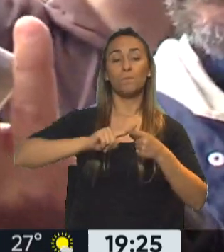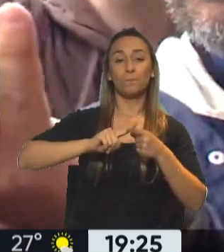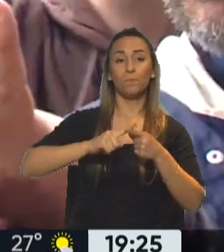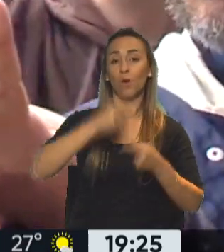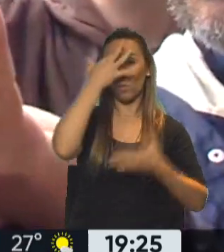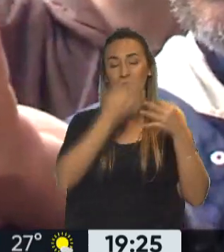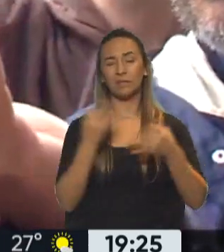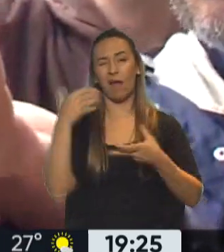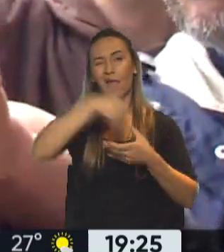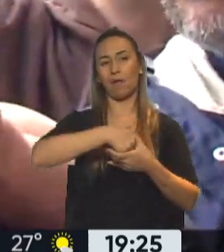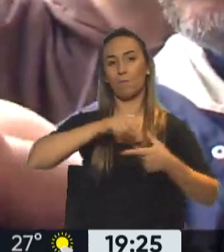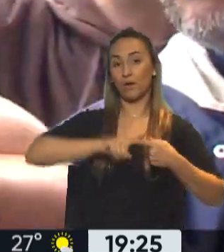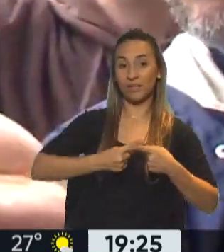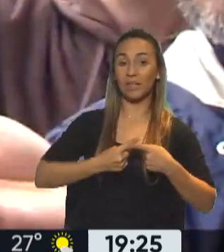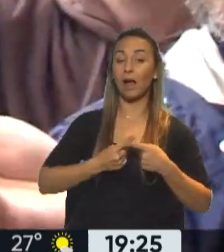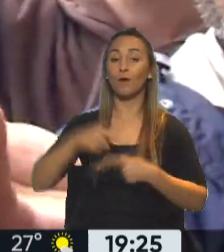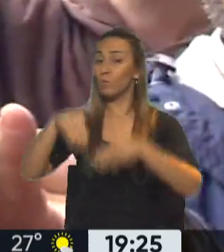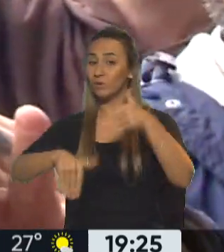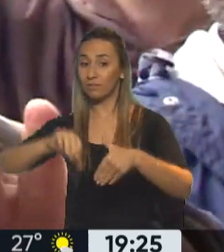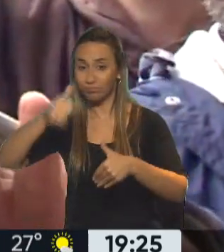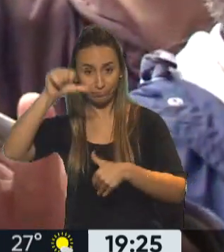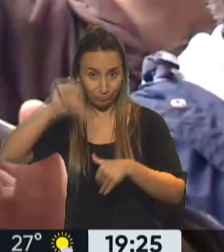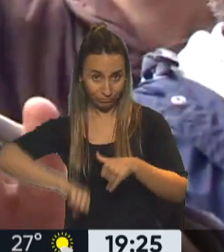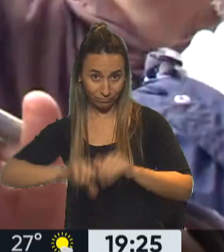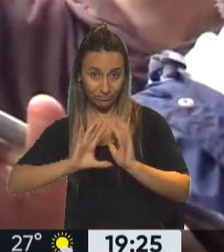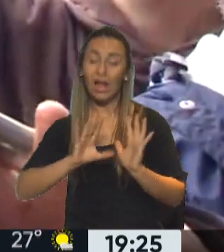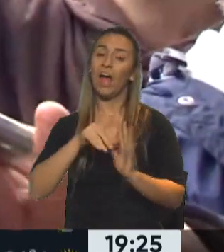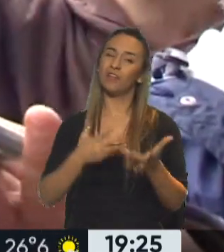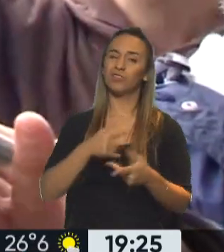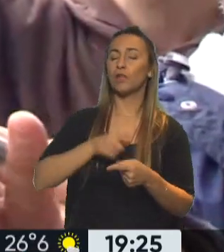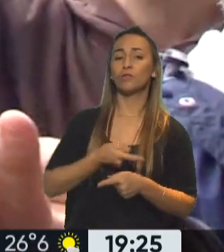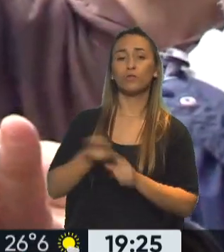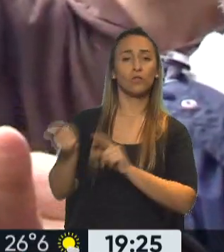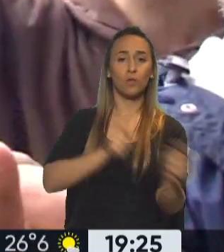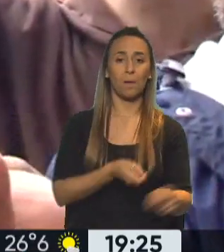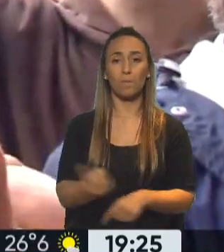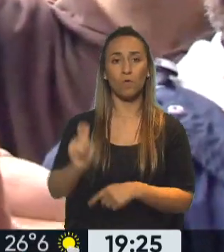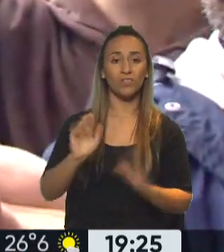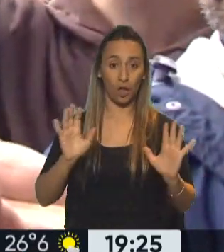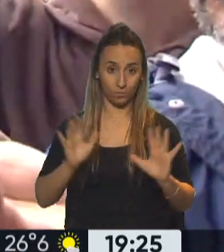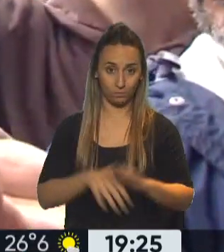logran en las urnas. Entonces, eso no es casualidad. Eso es algo sistemático.